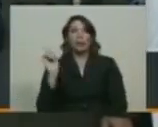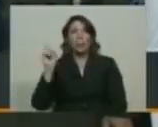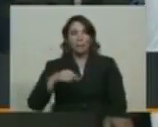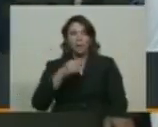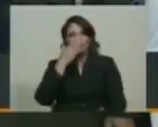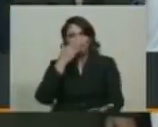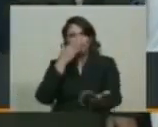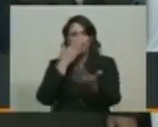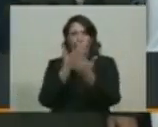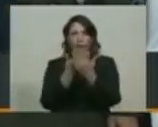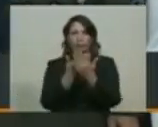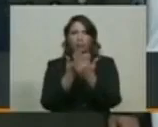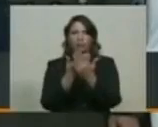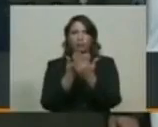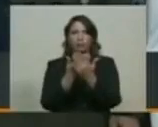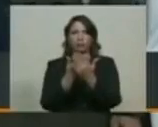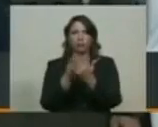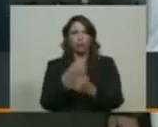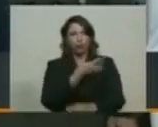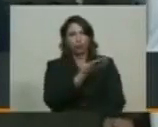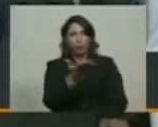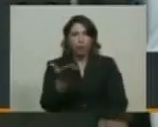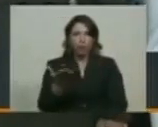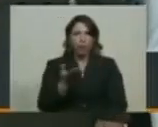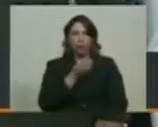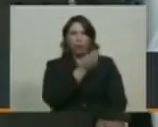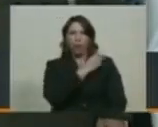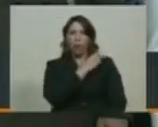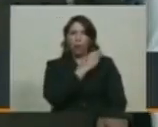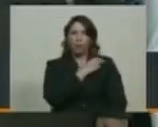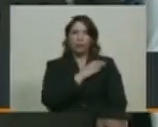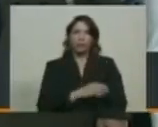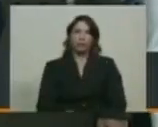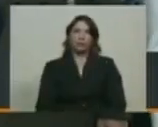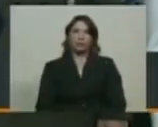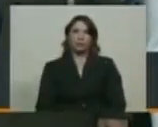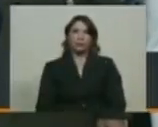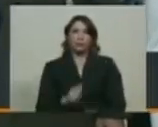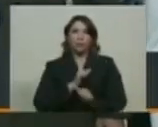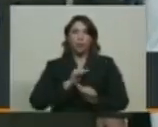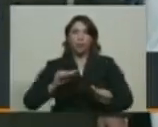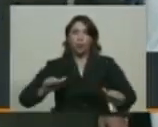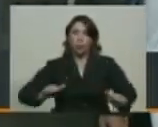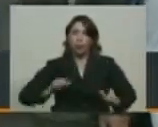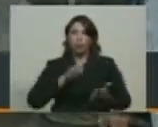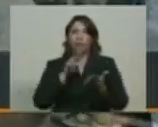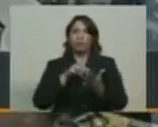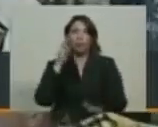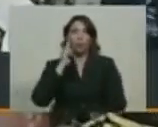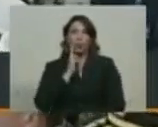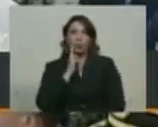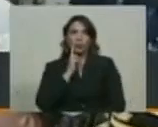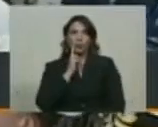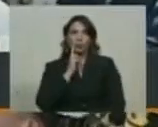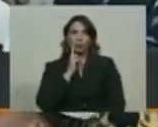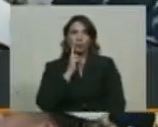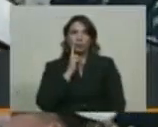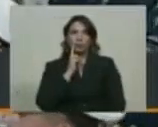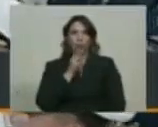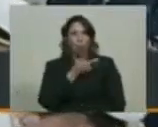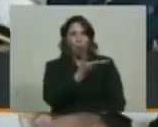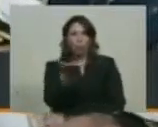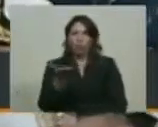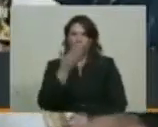al frente. Señores oficiales, señoras oficiales, la Fuerza Armada Nacional Bolivariana va a estar al frente